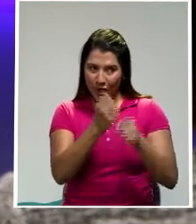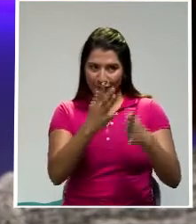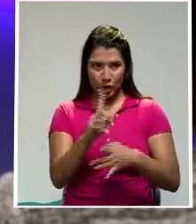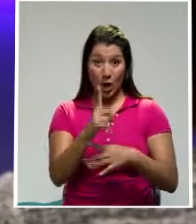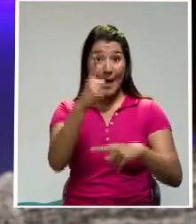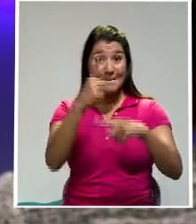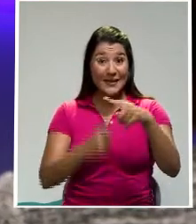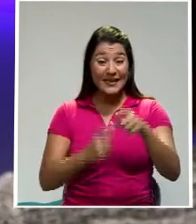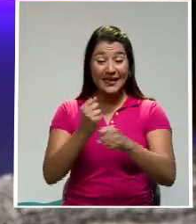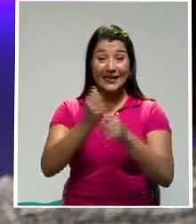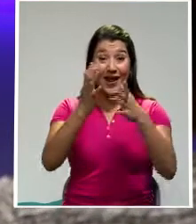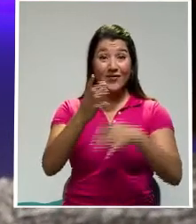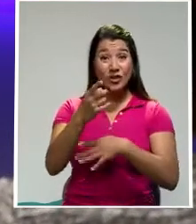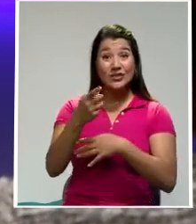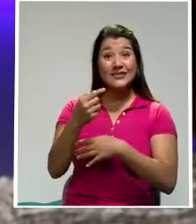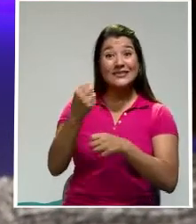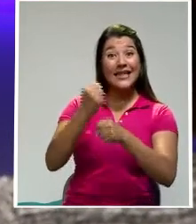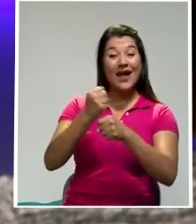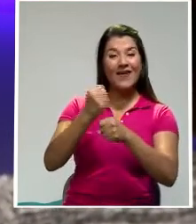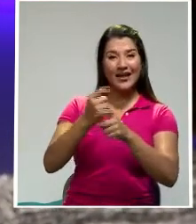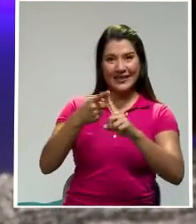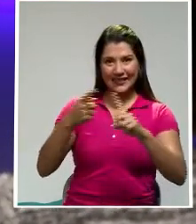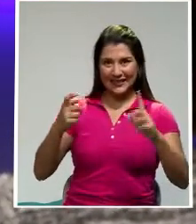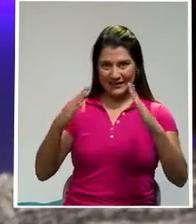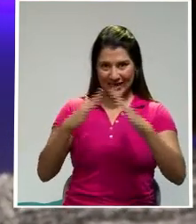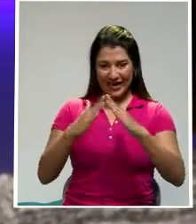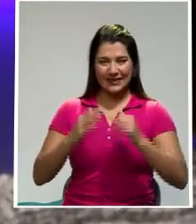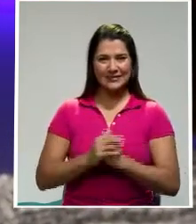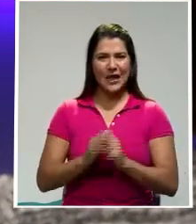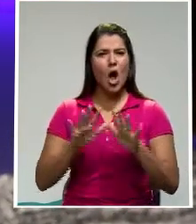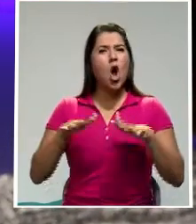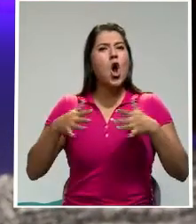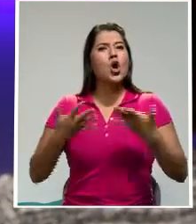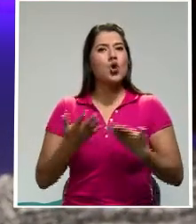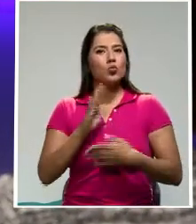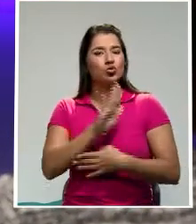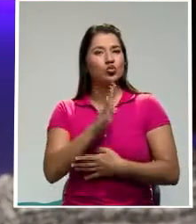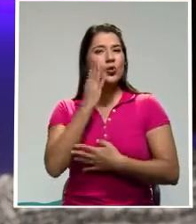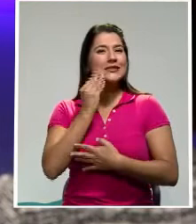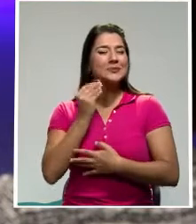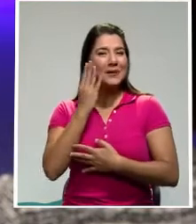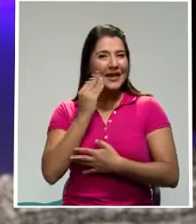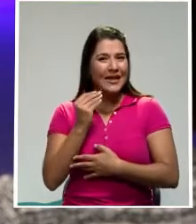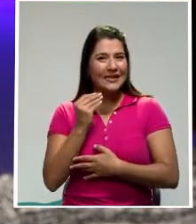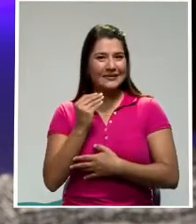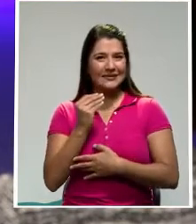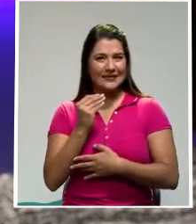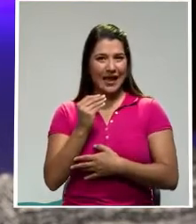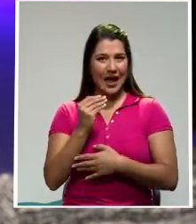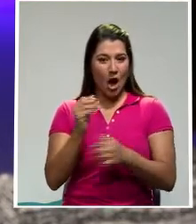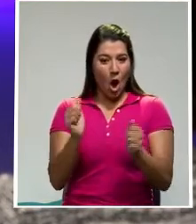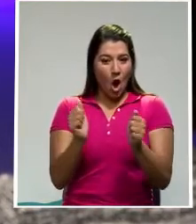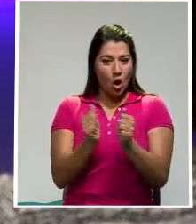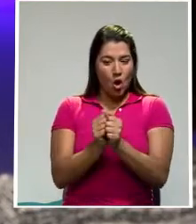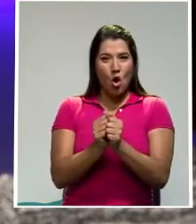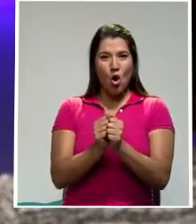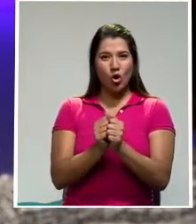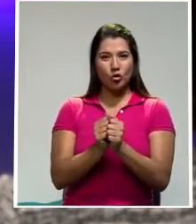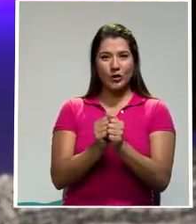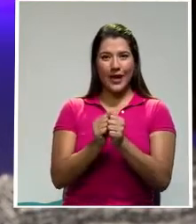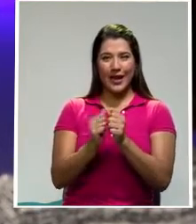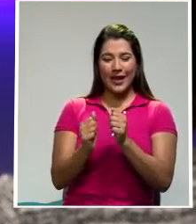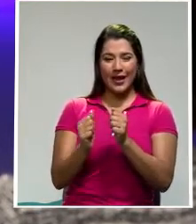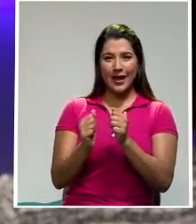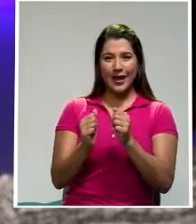planilla a teletrabajar. ¿Cómo ha sido la experiencia de este contacto remoto con los